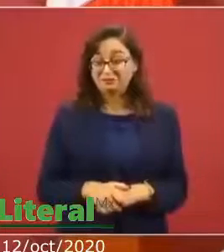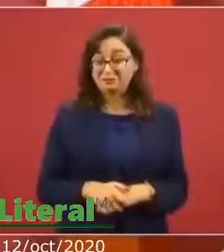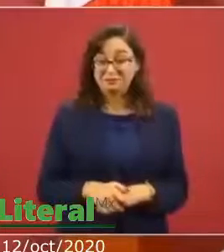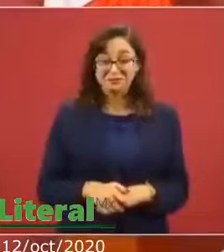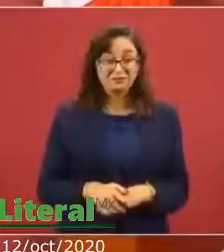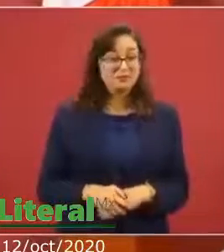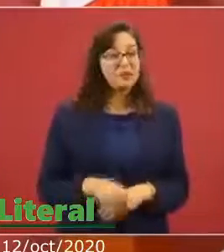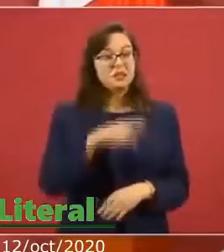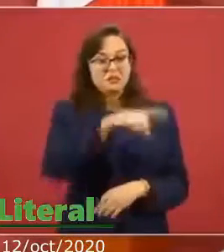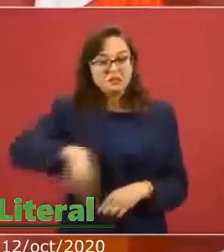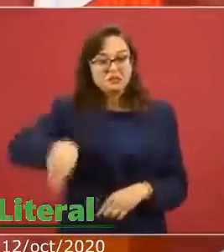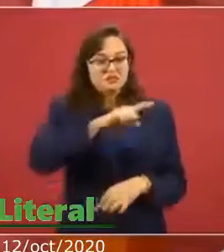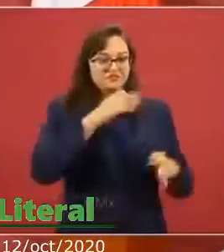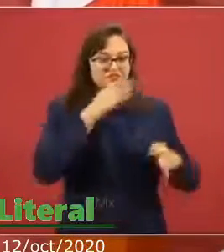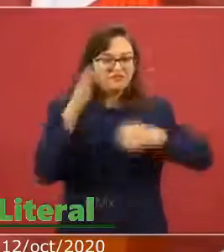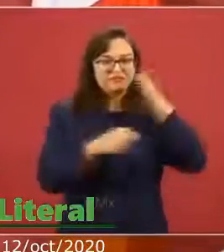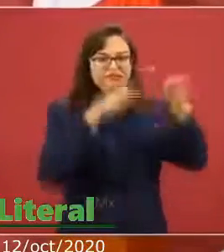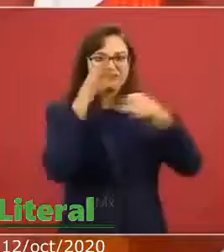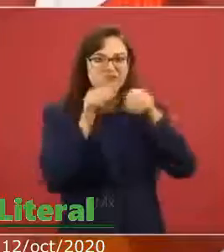exaltaron,